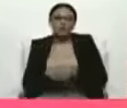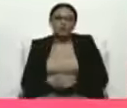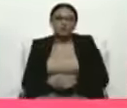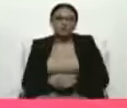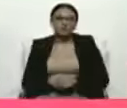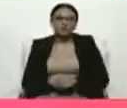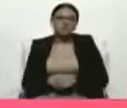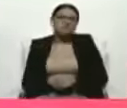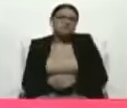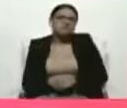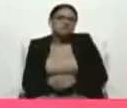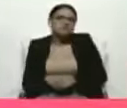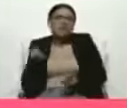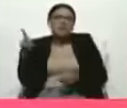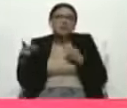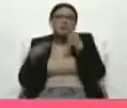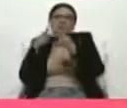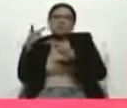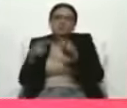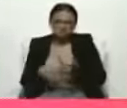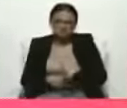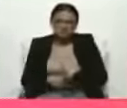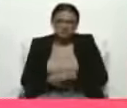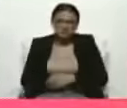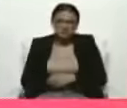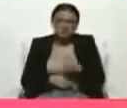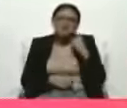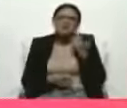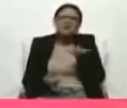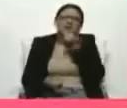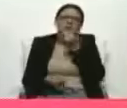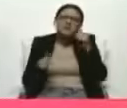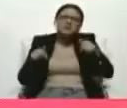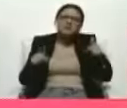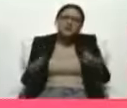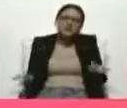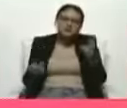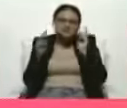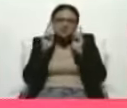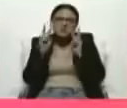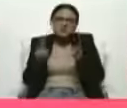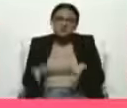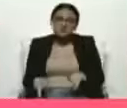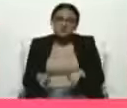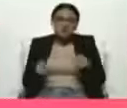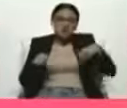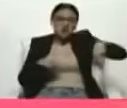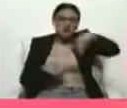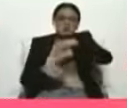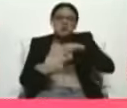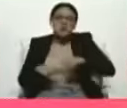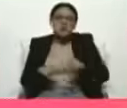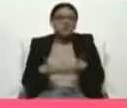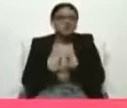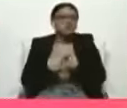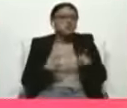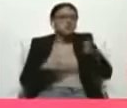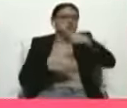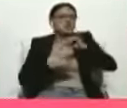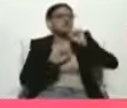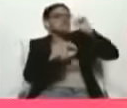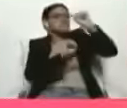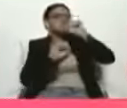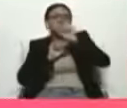¿Cuántas veces le dijeron al mundo? Claro, ellos estaban preparando eso, Venezuela bloqueada, no va a